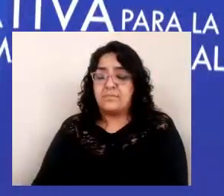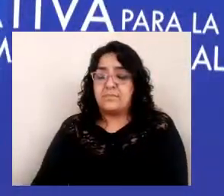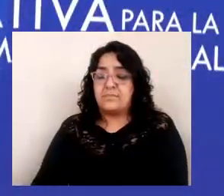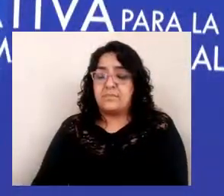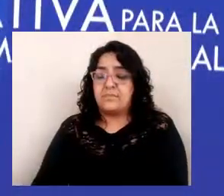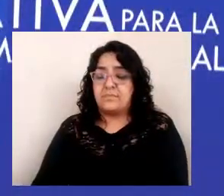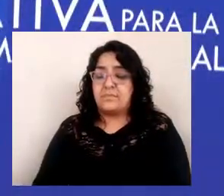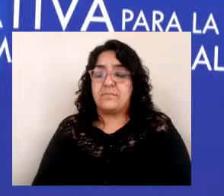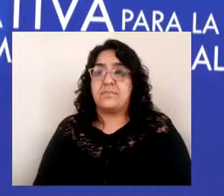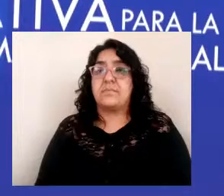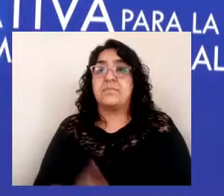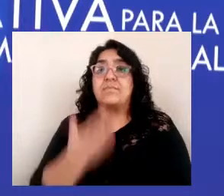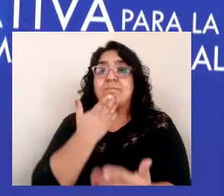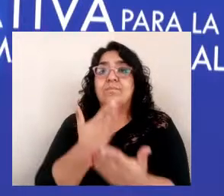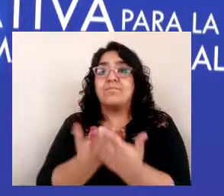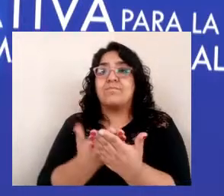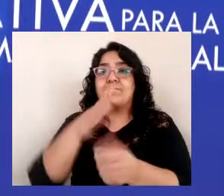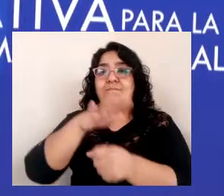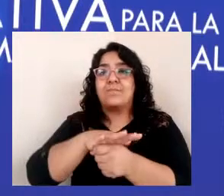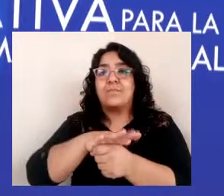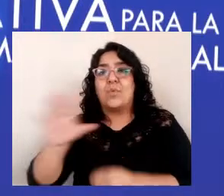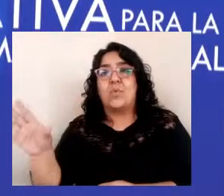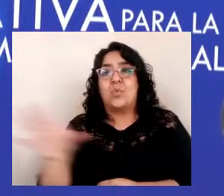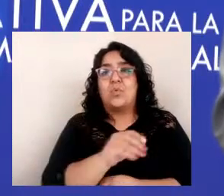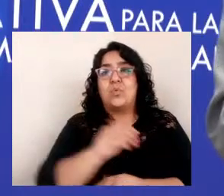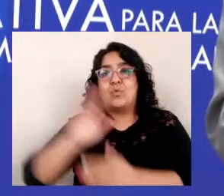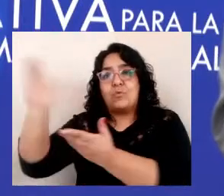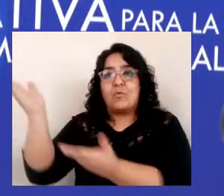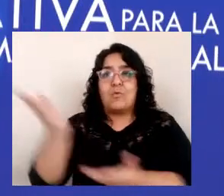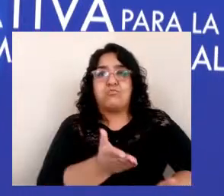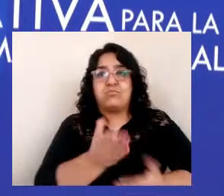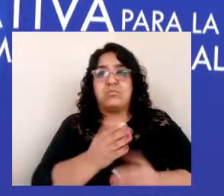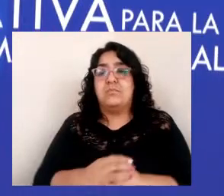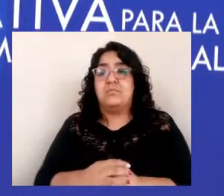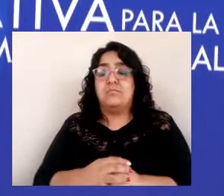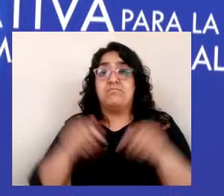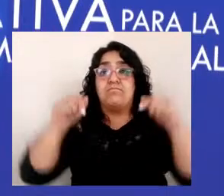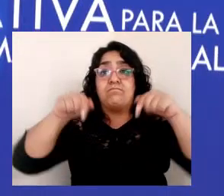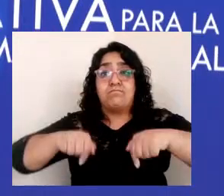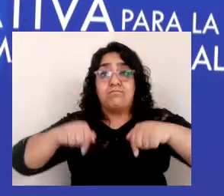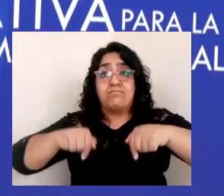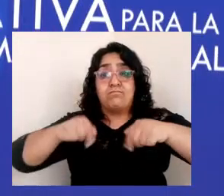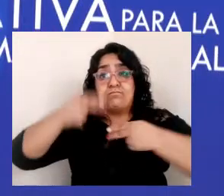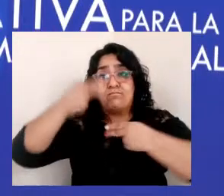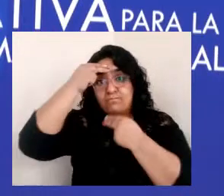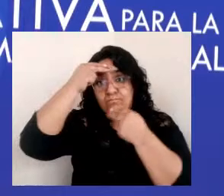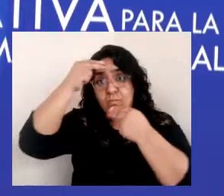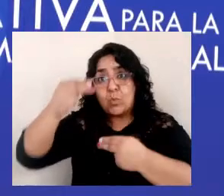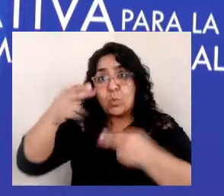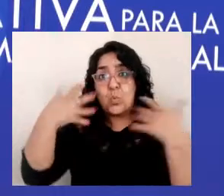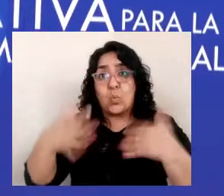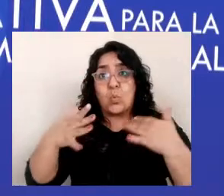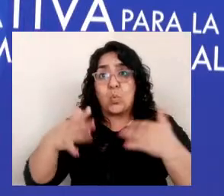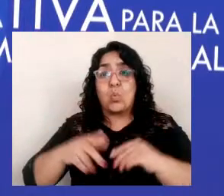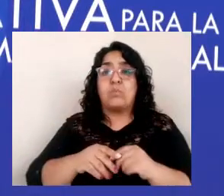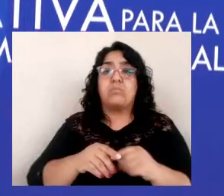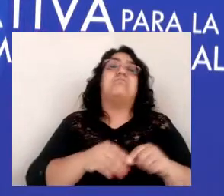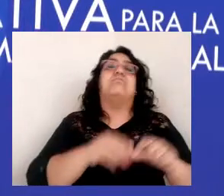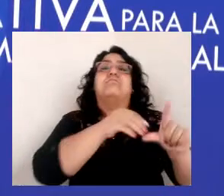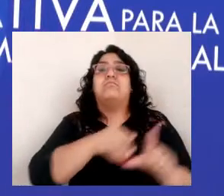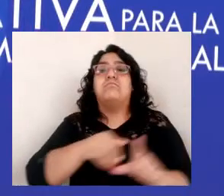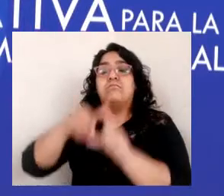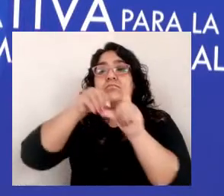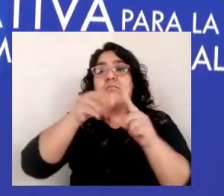buenas tardes, sean todos bienvenidos a la solemne proclamación de magísteres, especialistas y